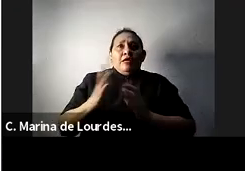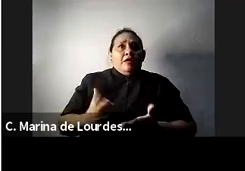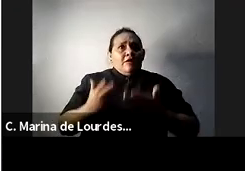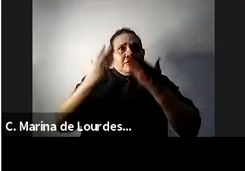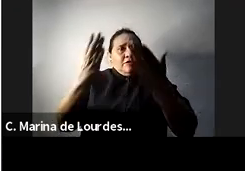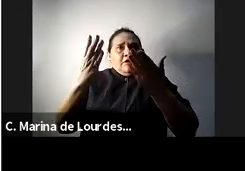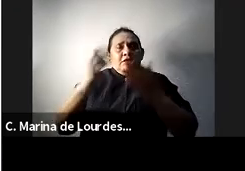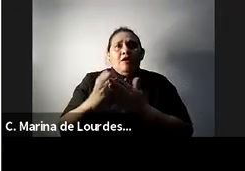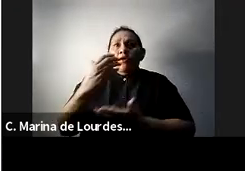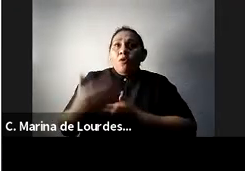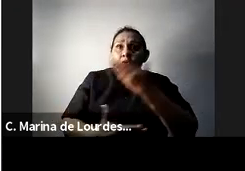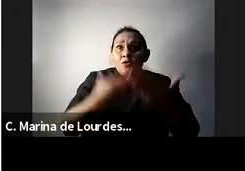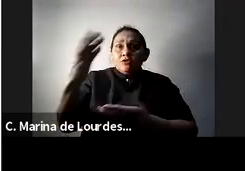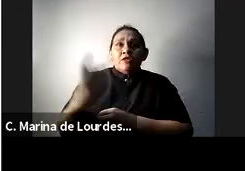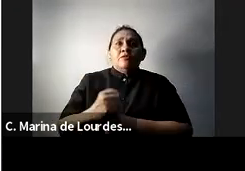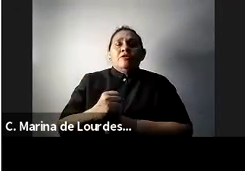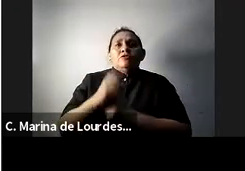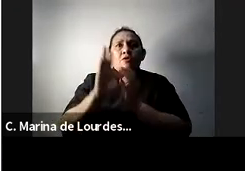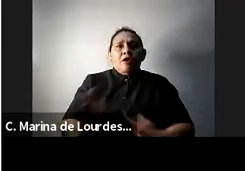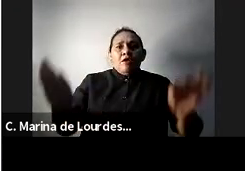necesidad. La siguiente.